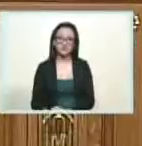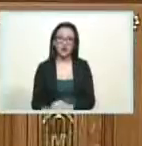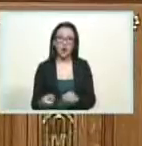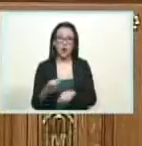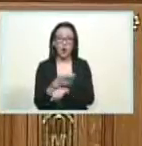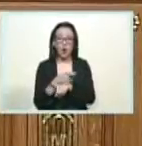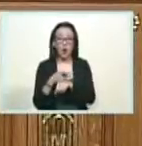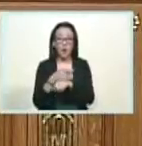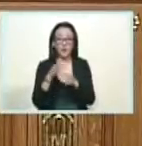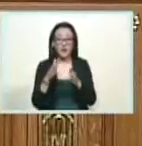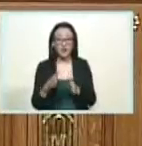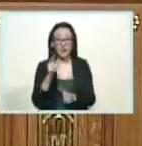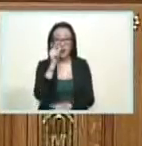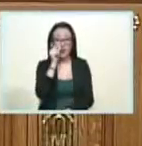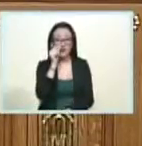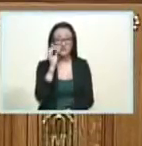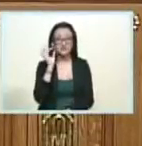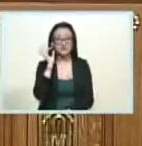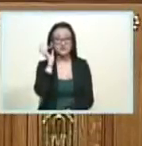Gobernadores,